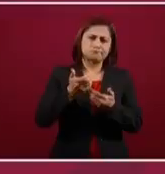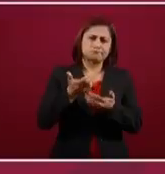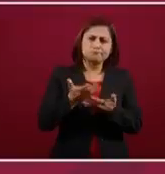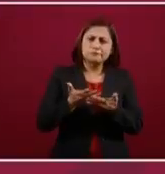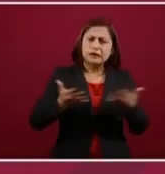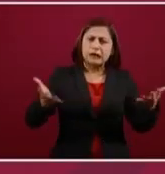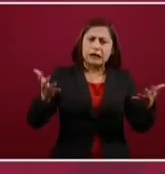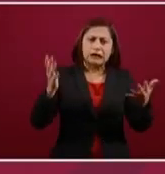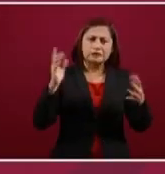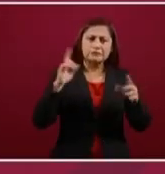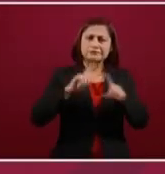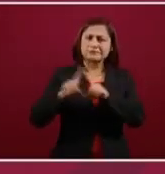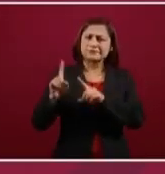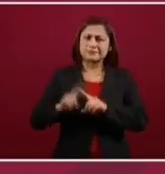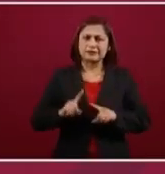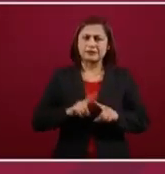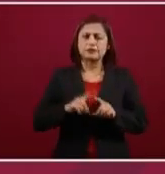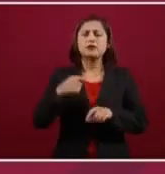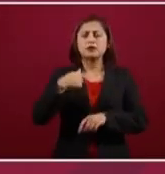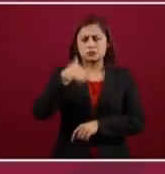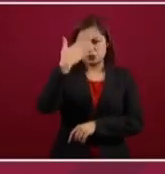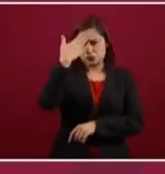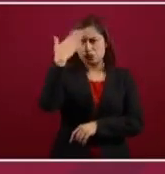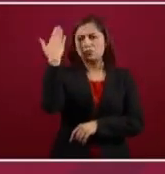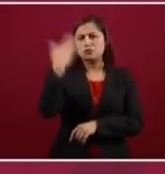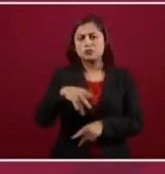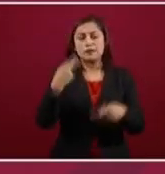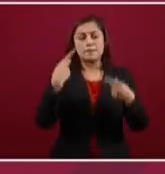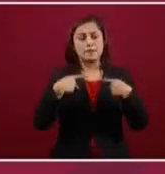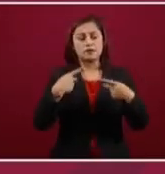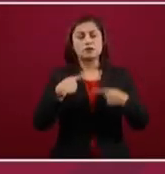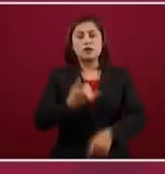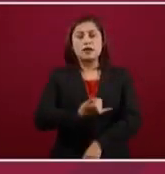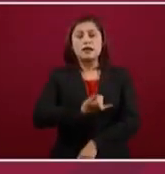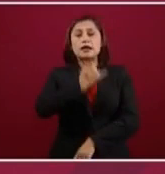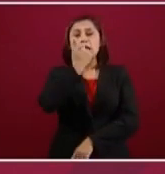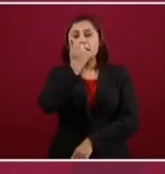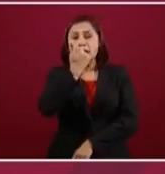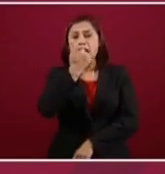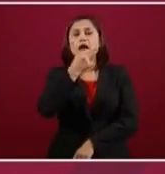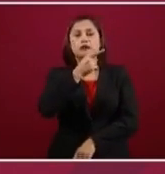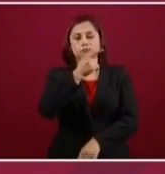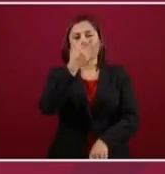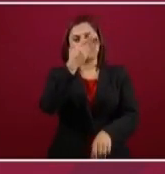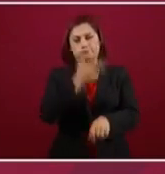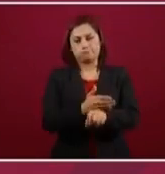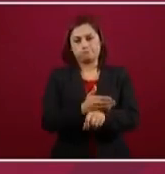los que cometen errores, pero sobre todo hay que